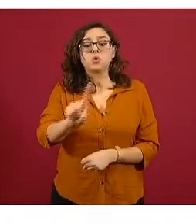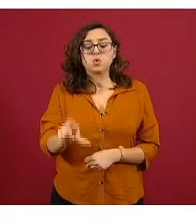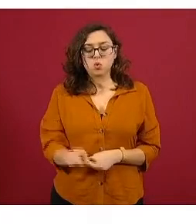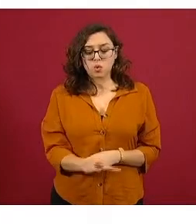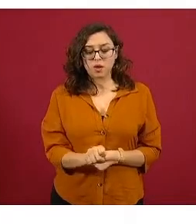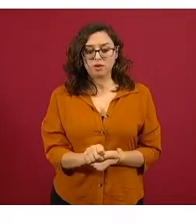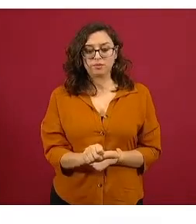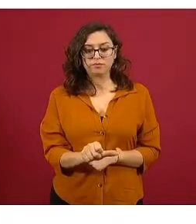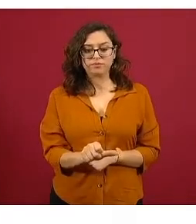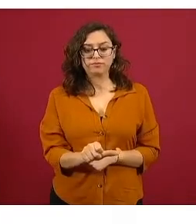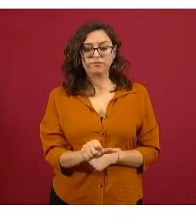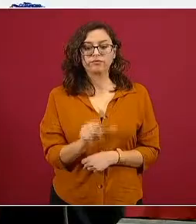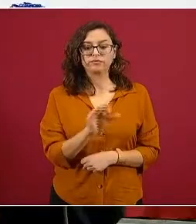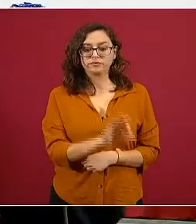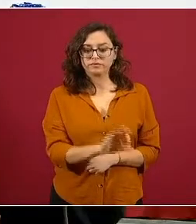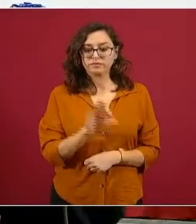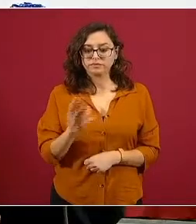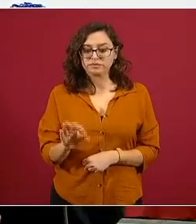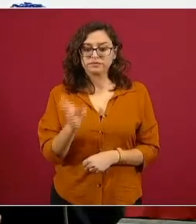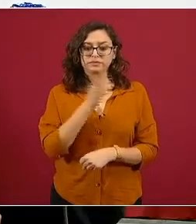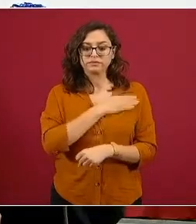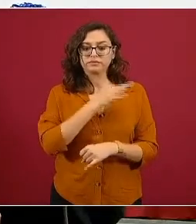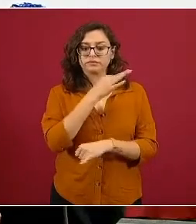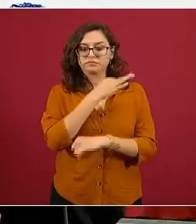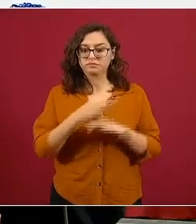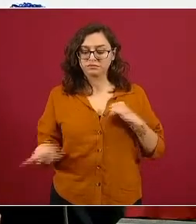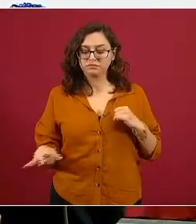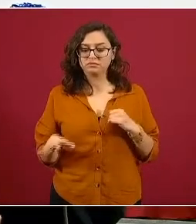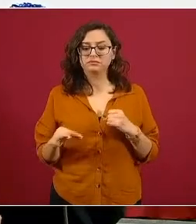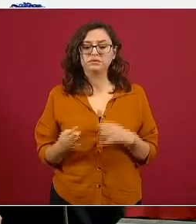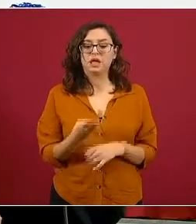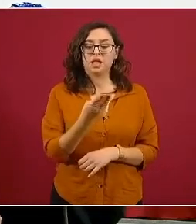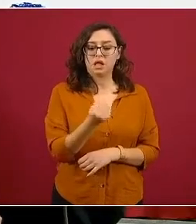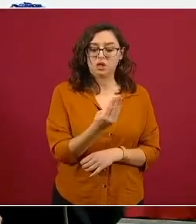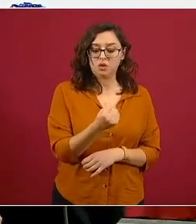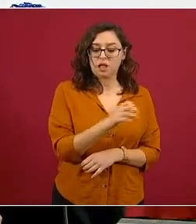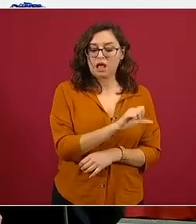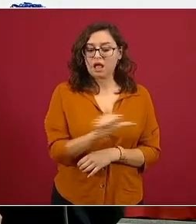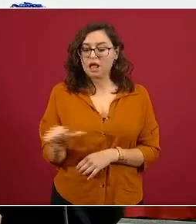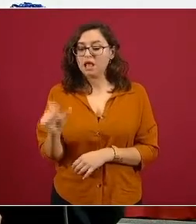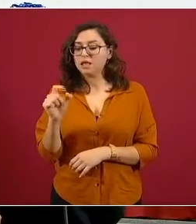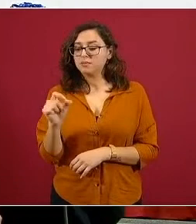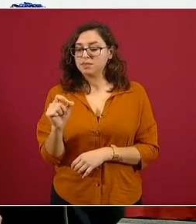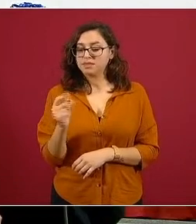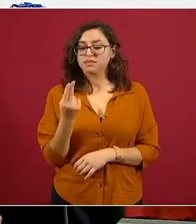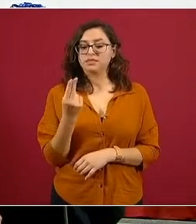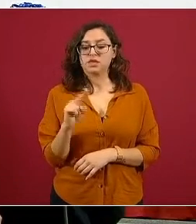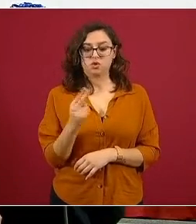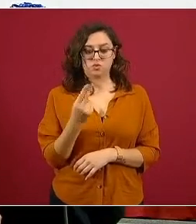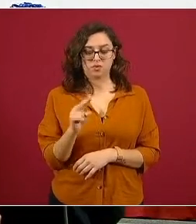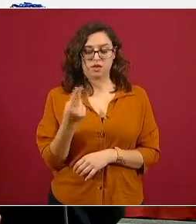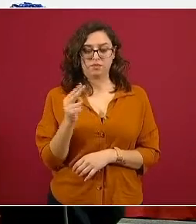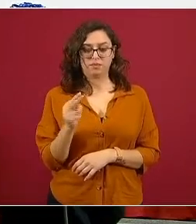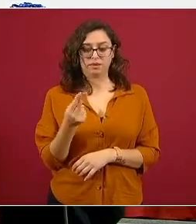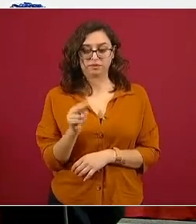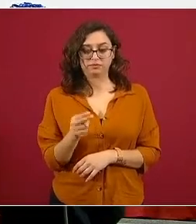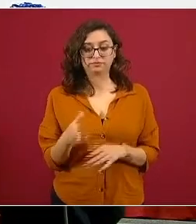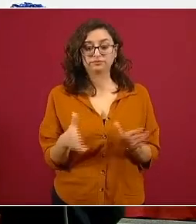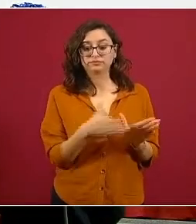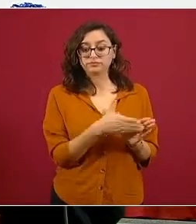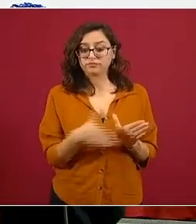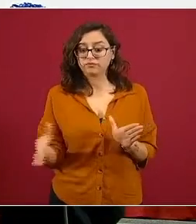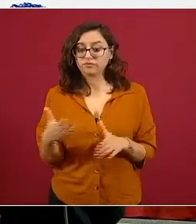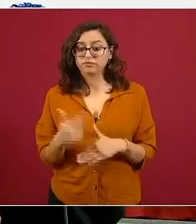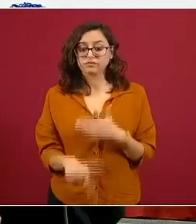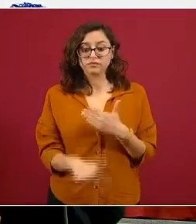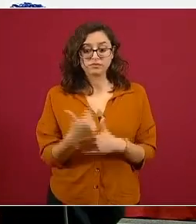Posteriormente, las fechas del Buen Fin en que se va a llevar a cabo el evento son del 9 al 20 de noviembre. Durante ese